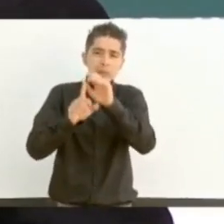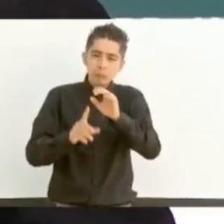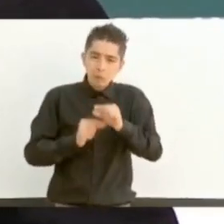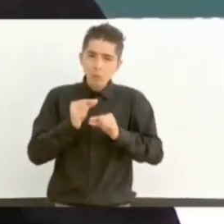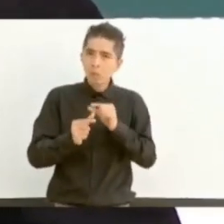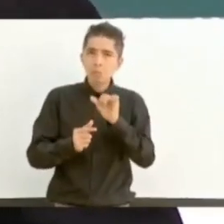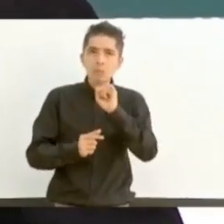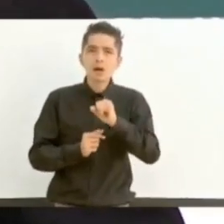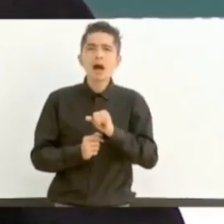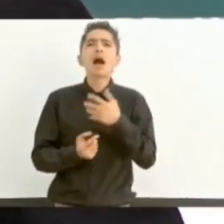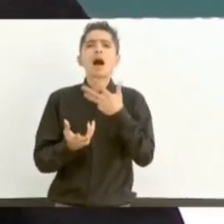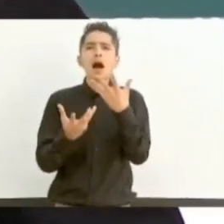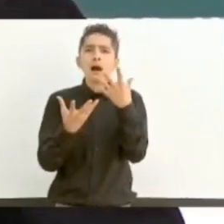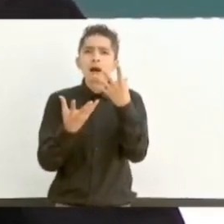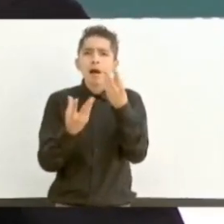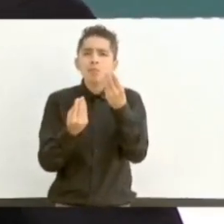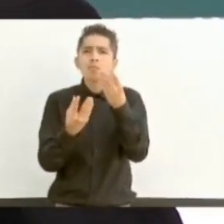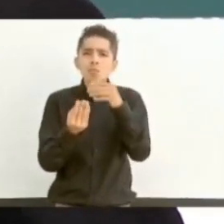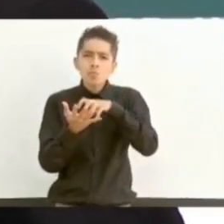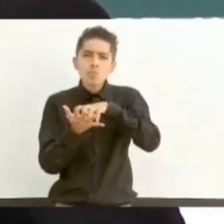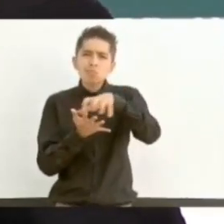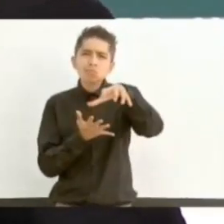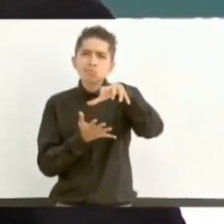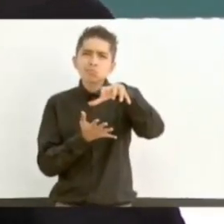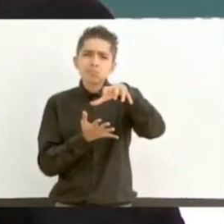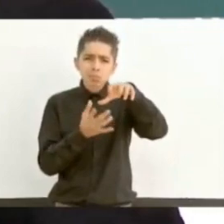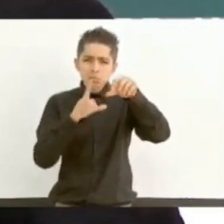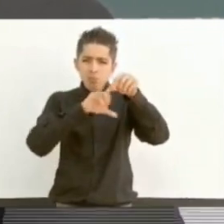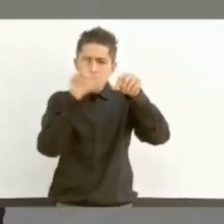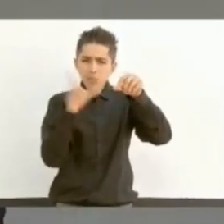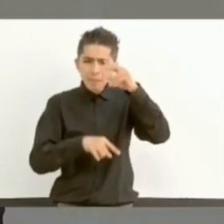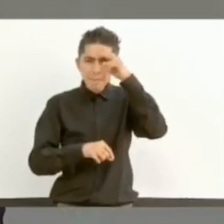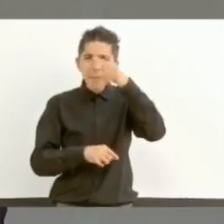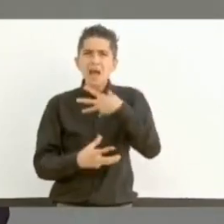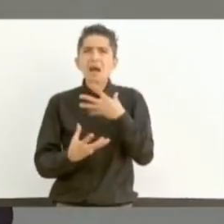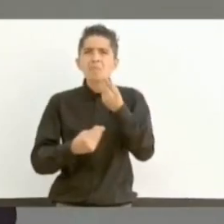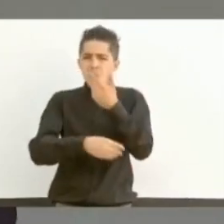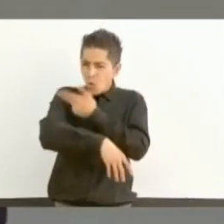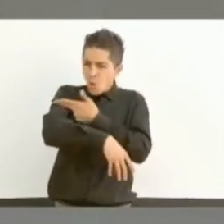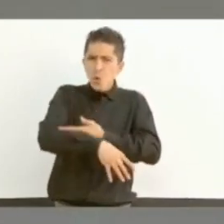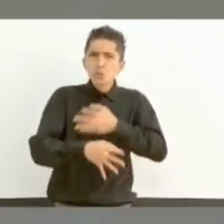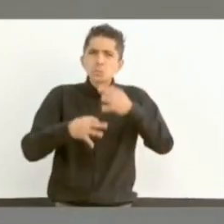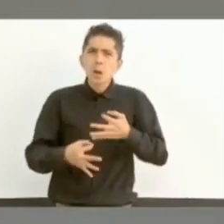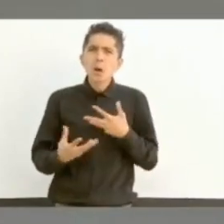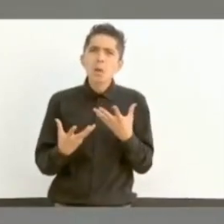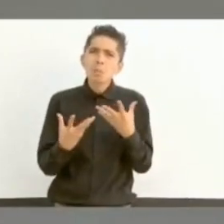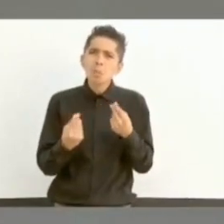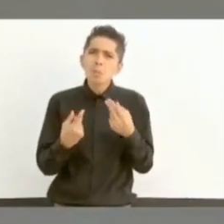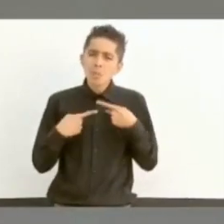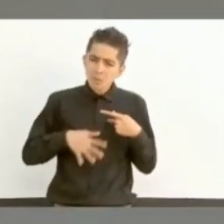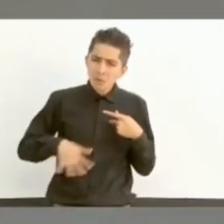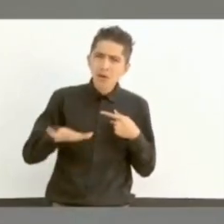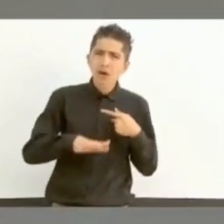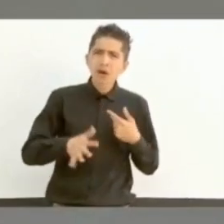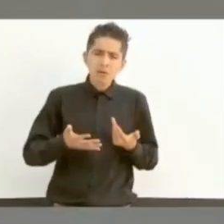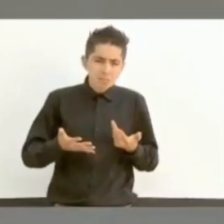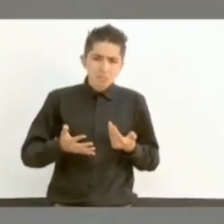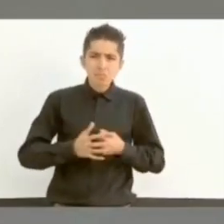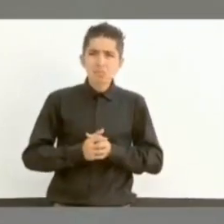hay mucha honestidad en nuestro pueblo. No pudieron